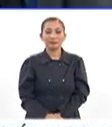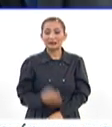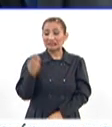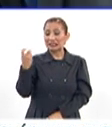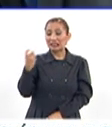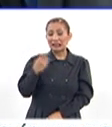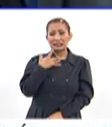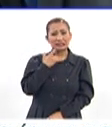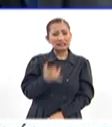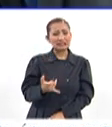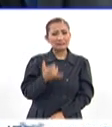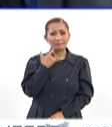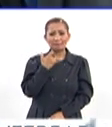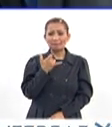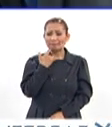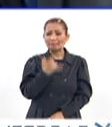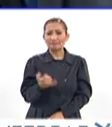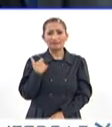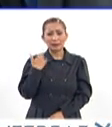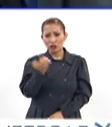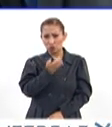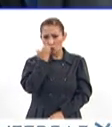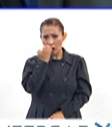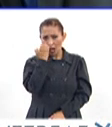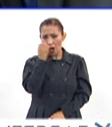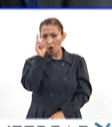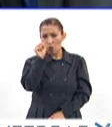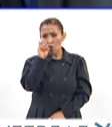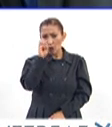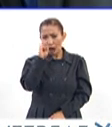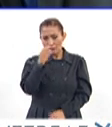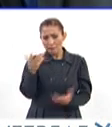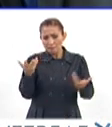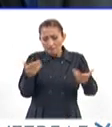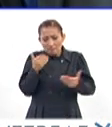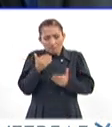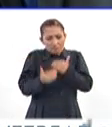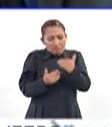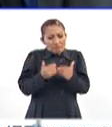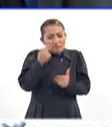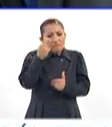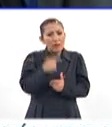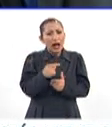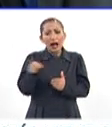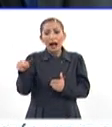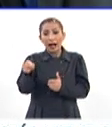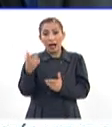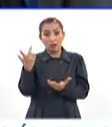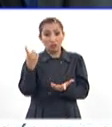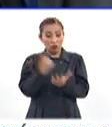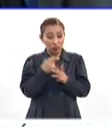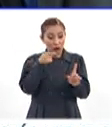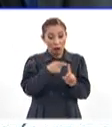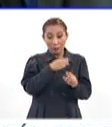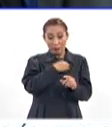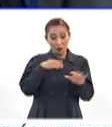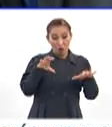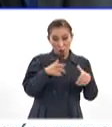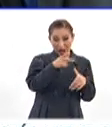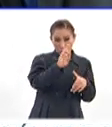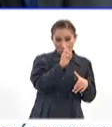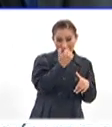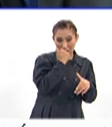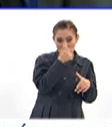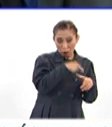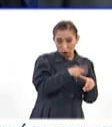Este es un esfuerzo que la facultad y la universidad hace para que no únicamente los miembros de su